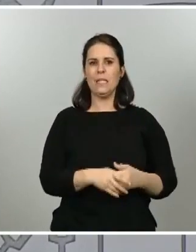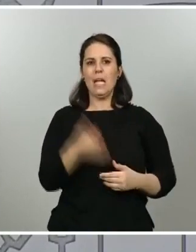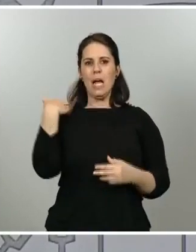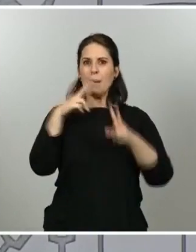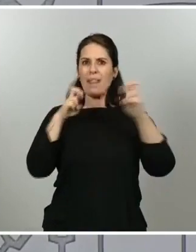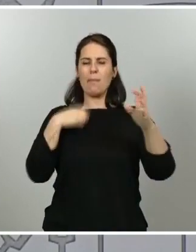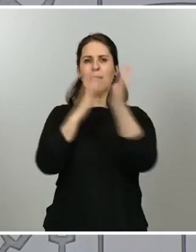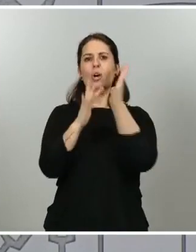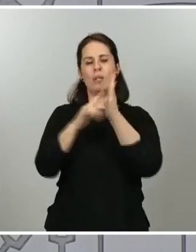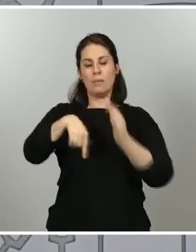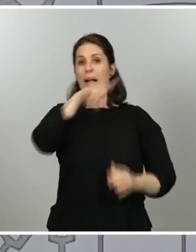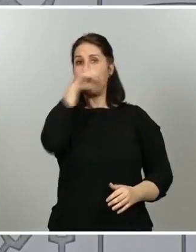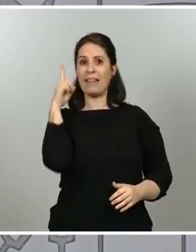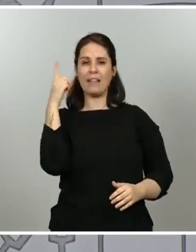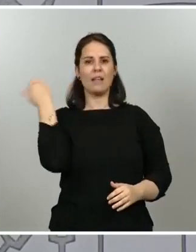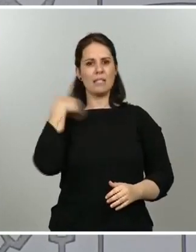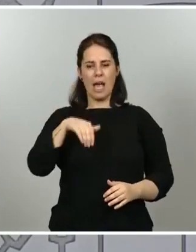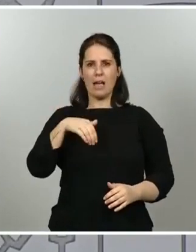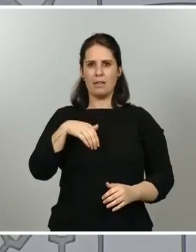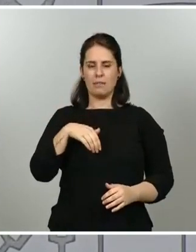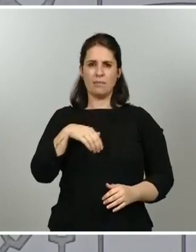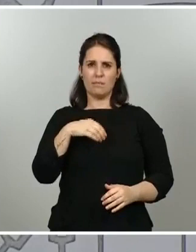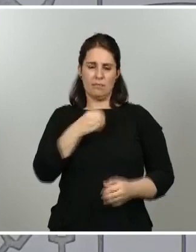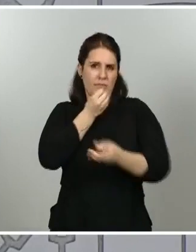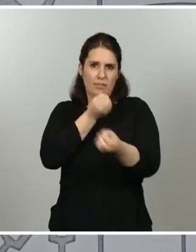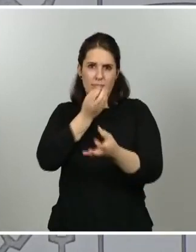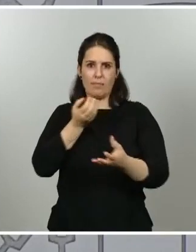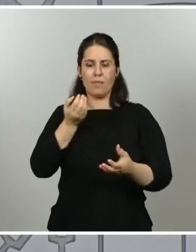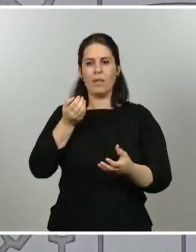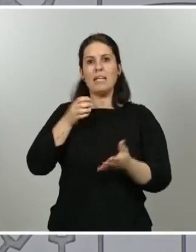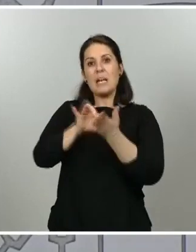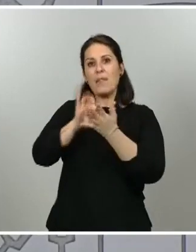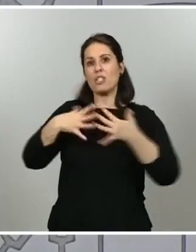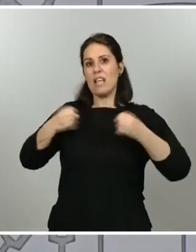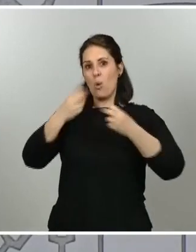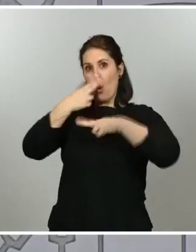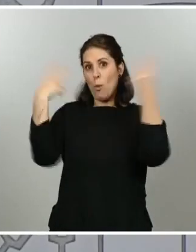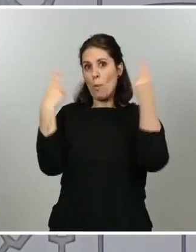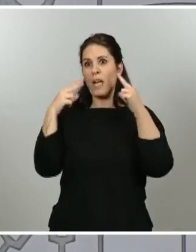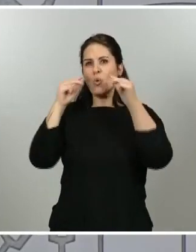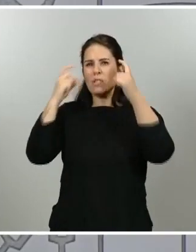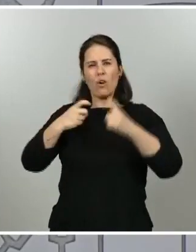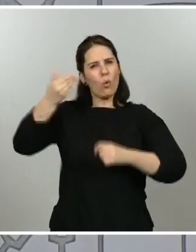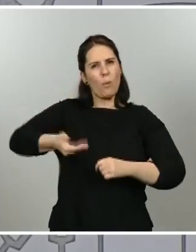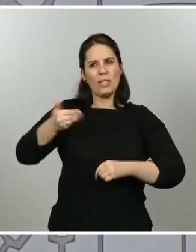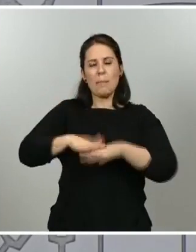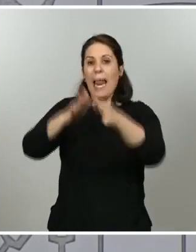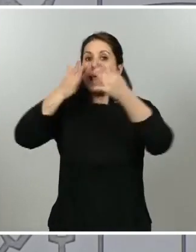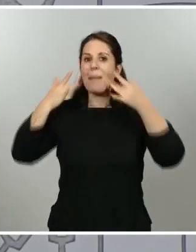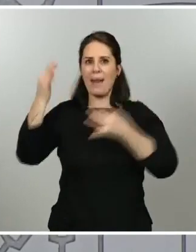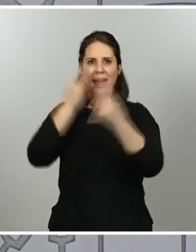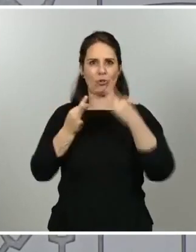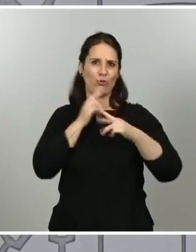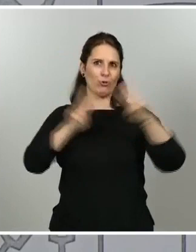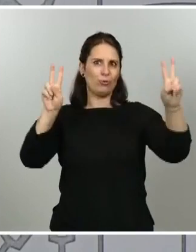sido consolidada y limpiada por parte de los servicios de salud pública con un esfuerzo muy importante. En Madrid, por lo que nos ha indicado